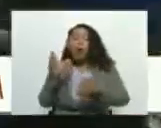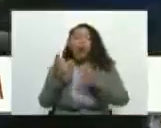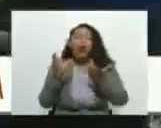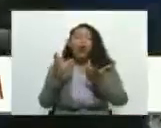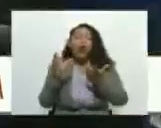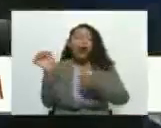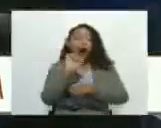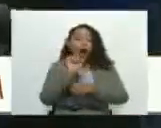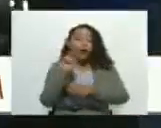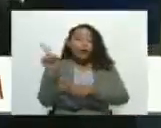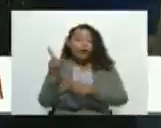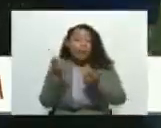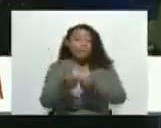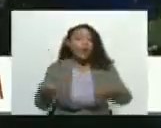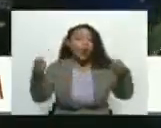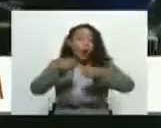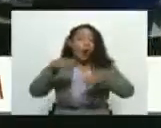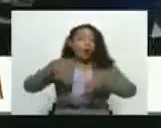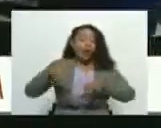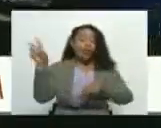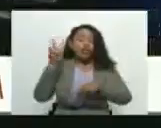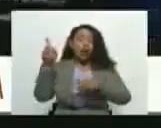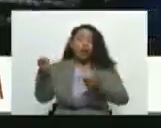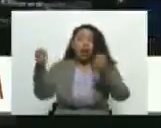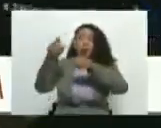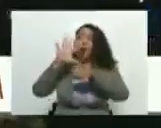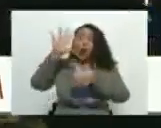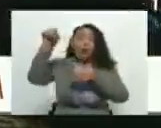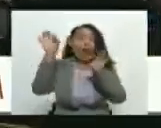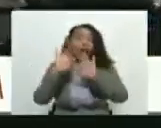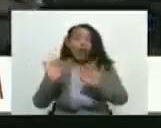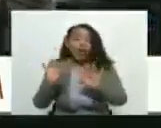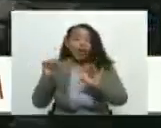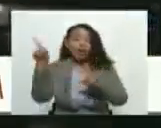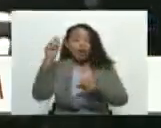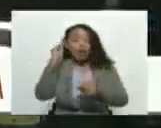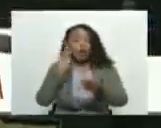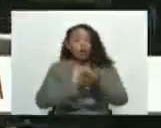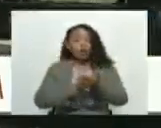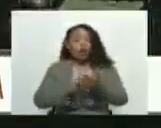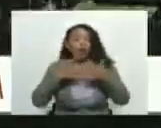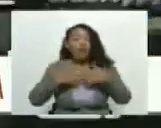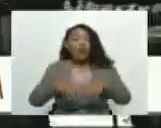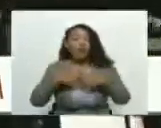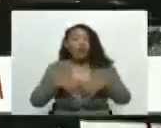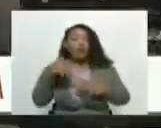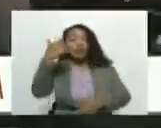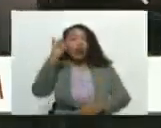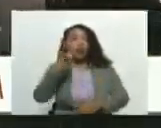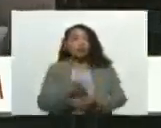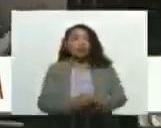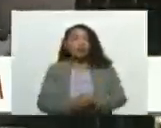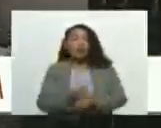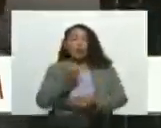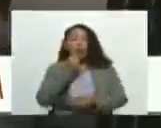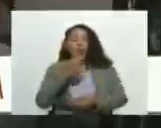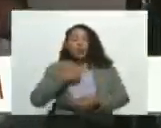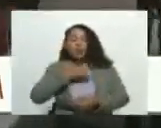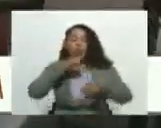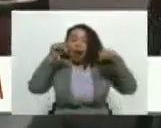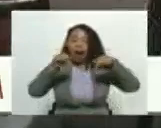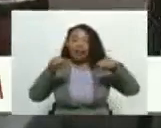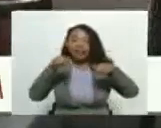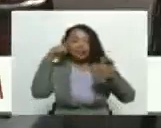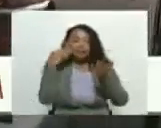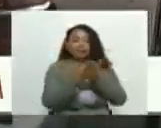Y Venezuela está encontrando su camino propio con su gran capacidad instalada industrial que tiene. Bueno, aquí estamos,